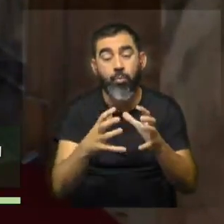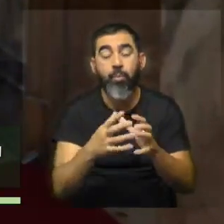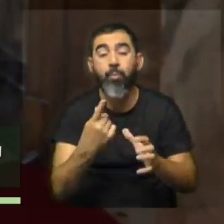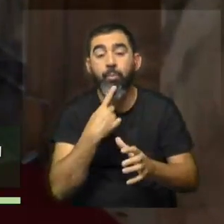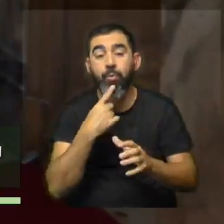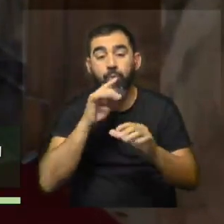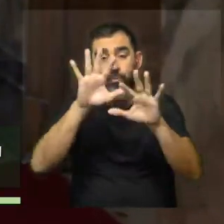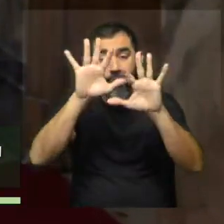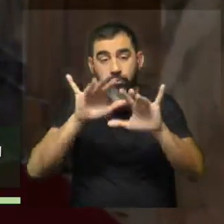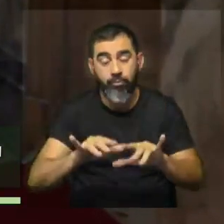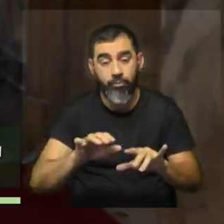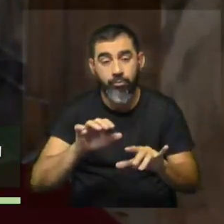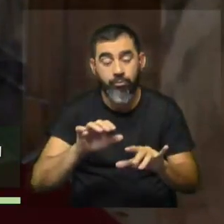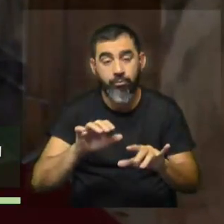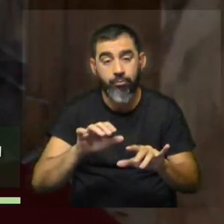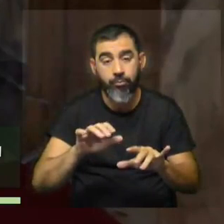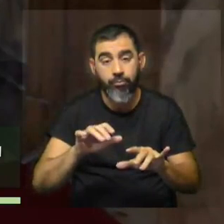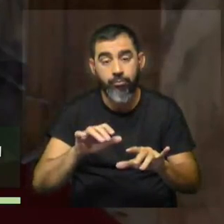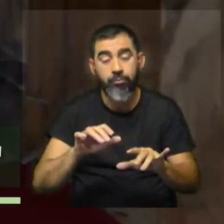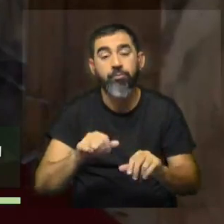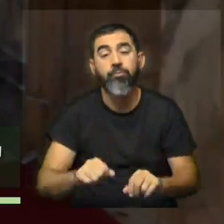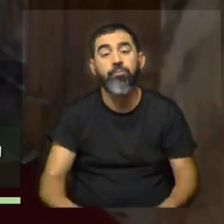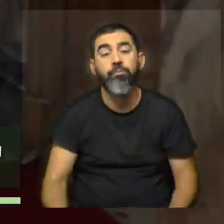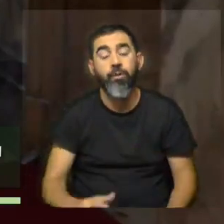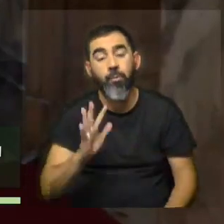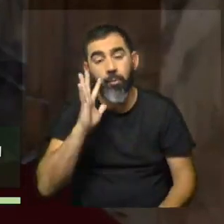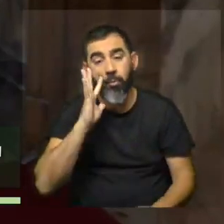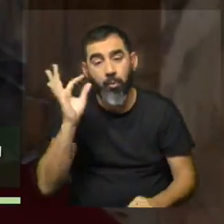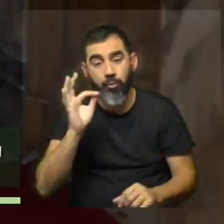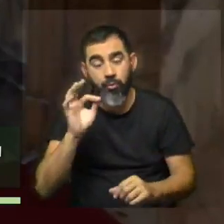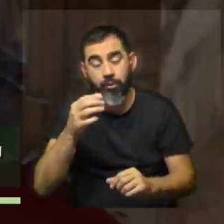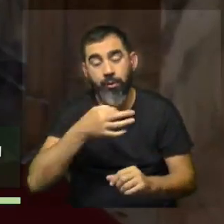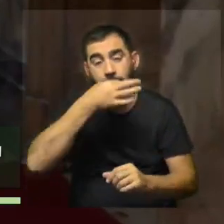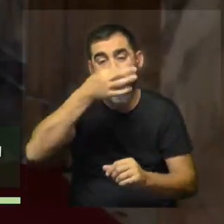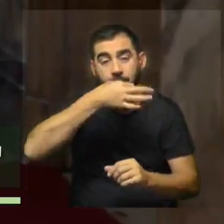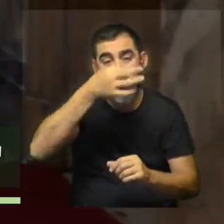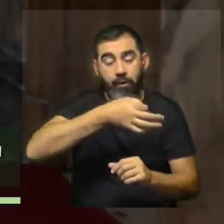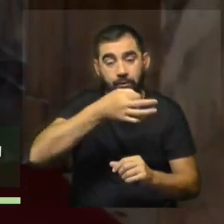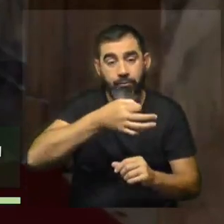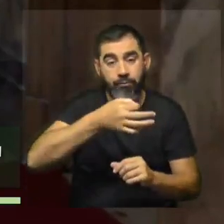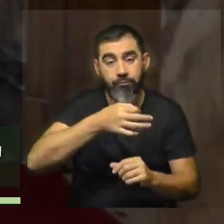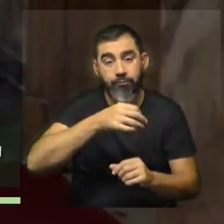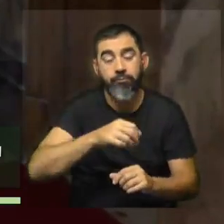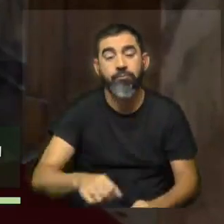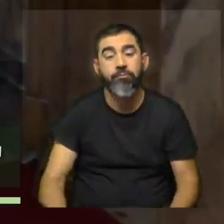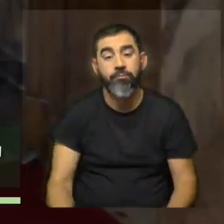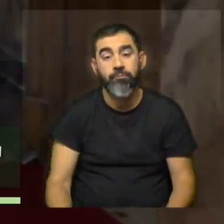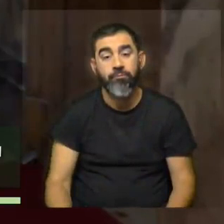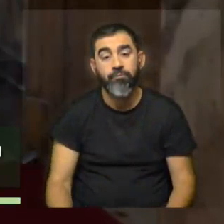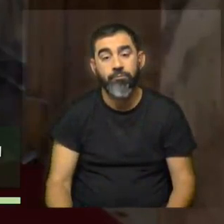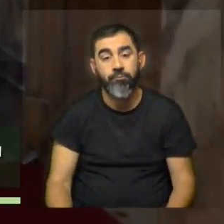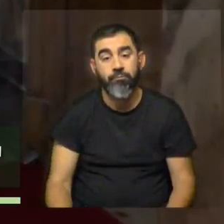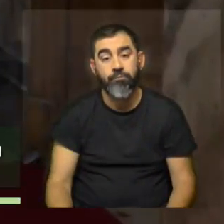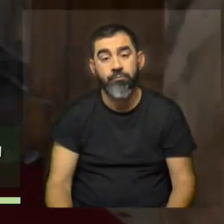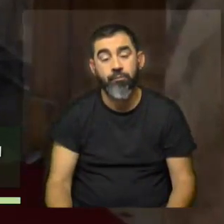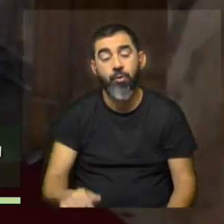un texto borrador posible para esta declaración, y en ese sentido,